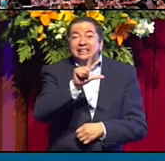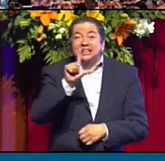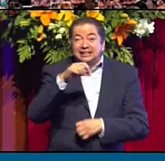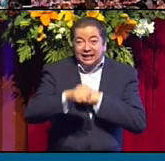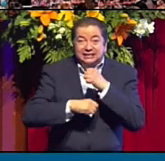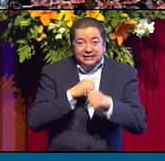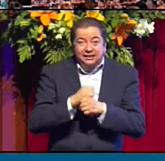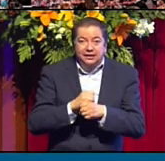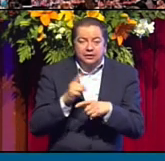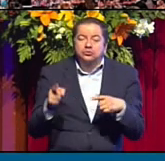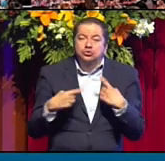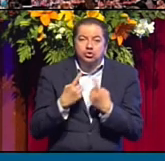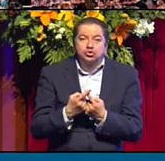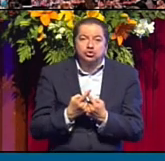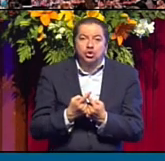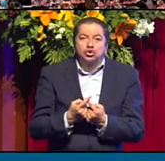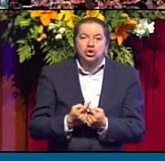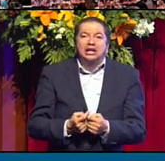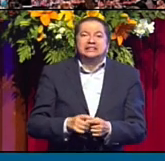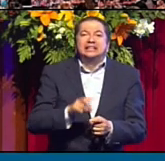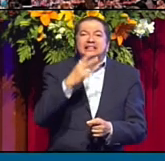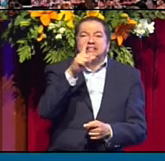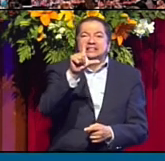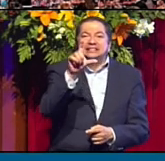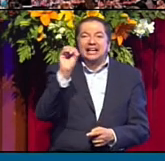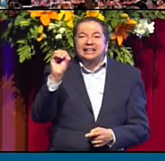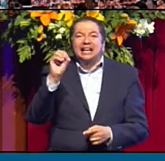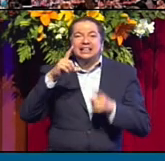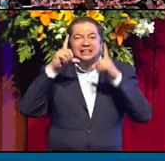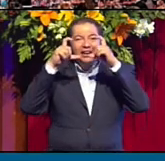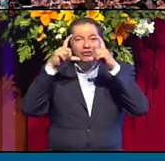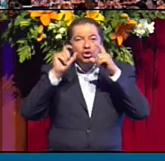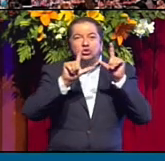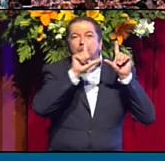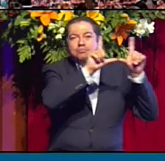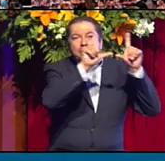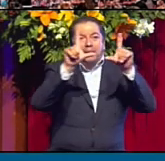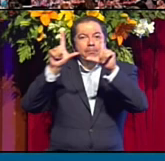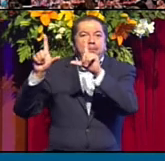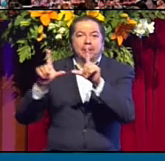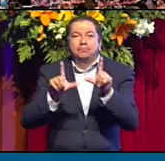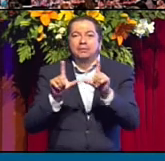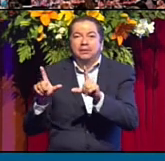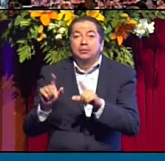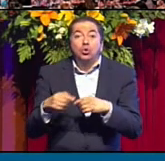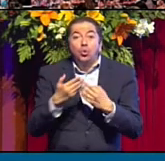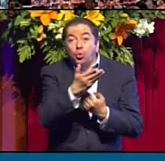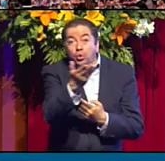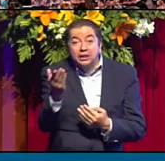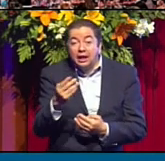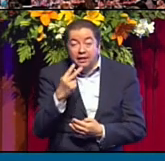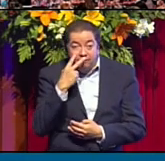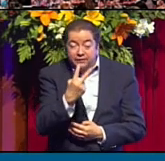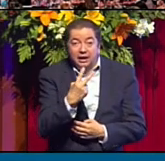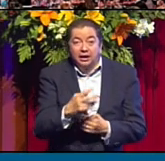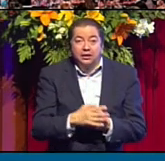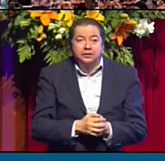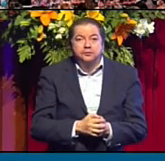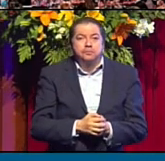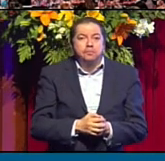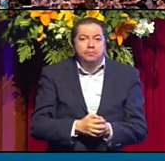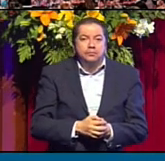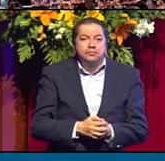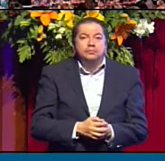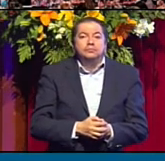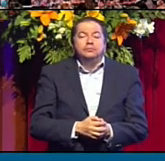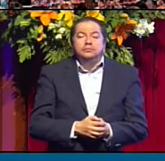Nobel, colocamos esas 70 fotografías que ustedes han apreciado. Es verdad, alguien hizo tirar 3 o 4